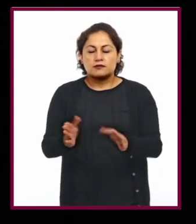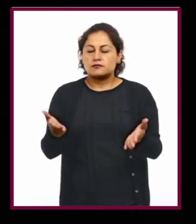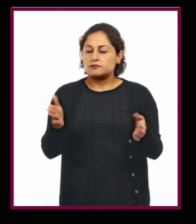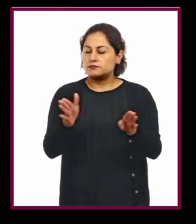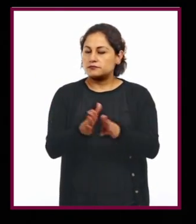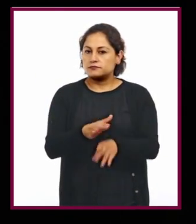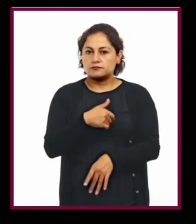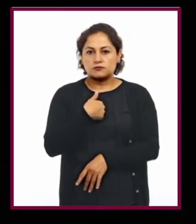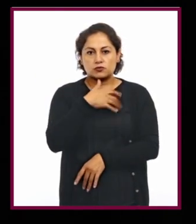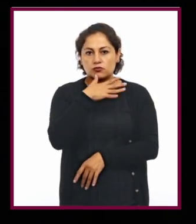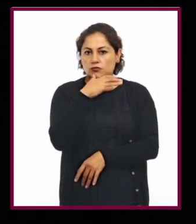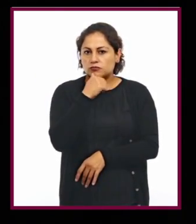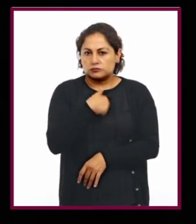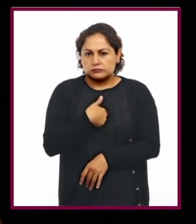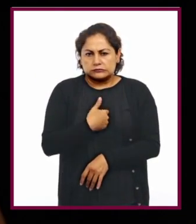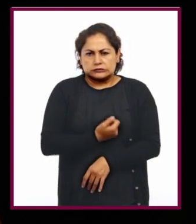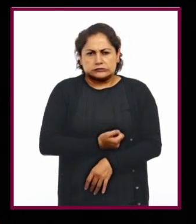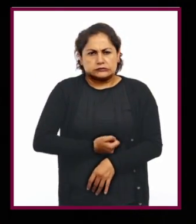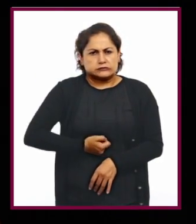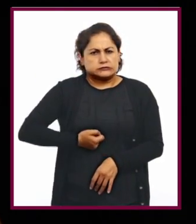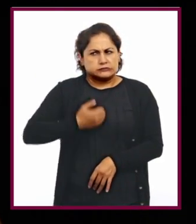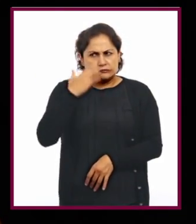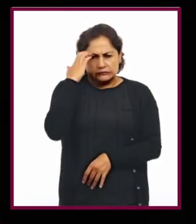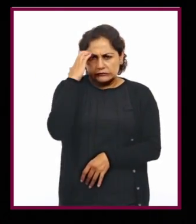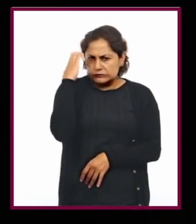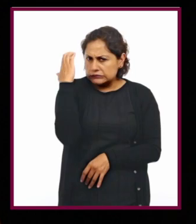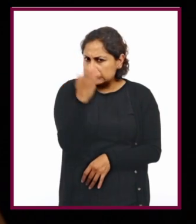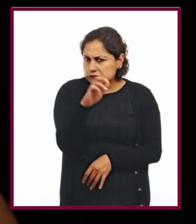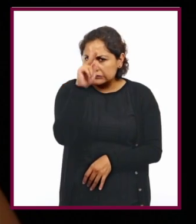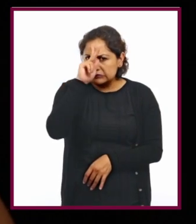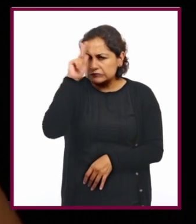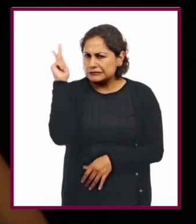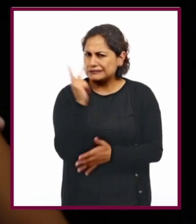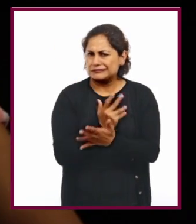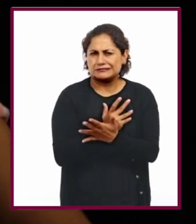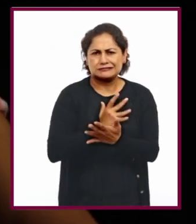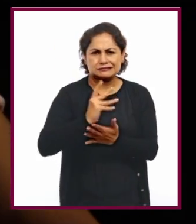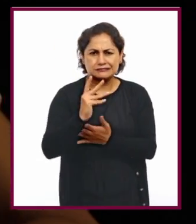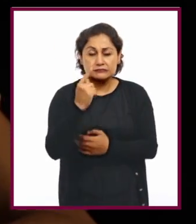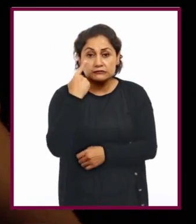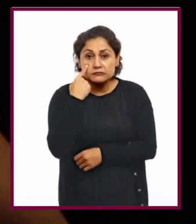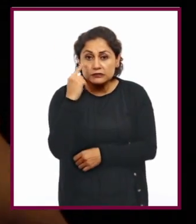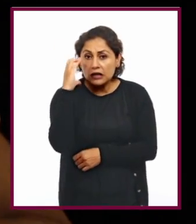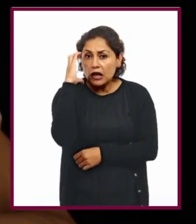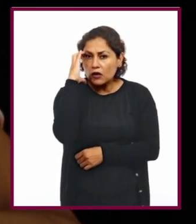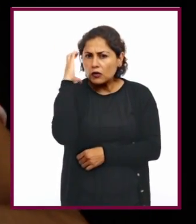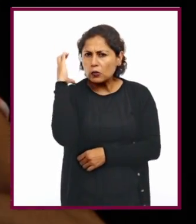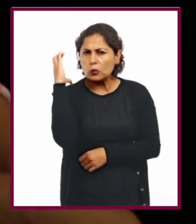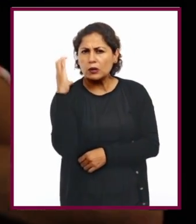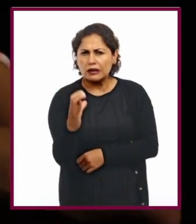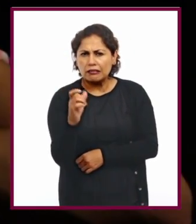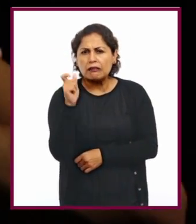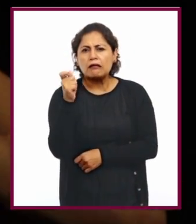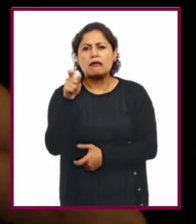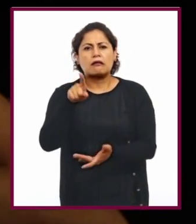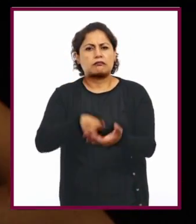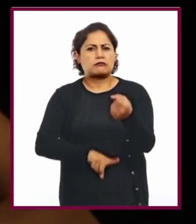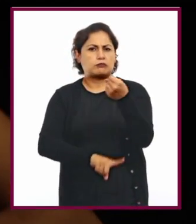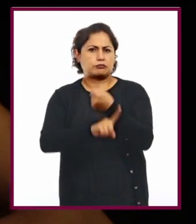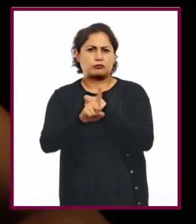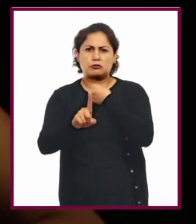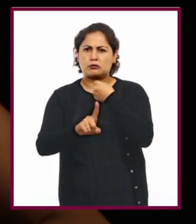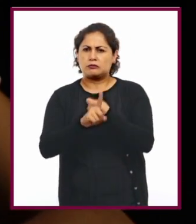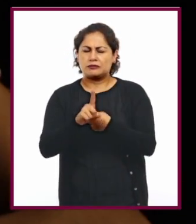Yo no puedo con tanta crueldad. Me revuelve el estómago. Hablar de crueldad es meterse en camisa de